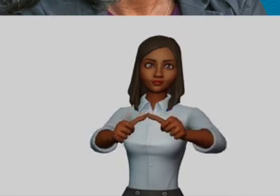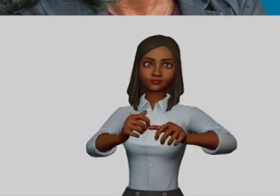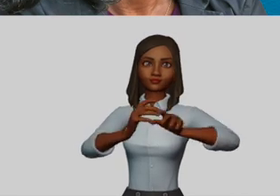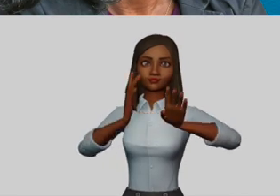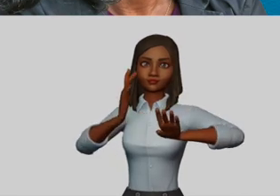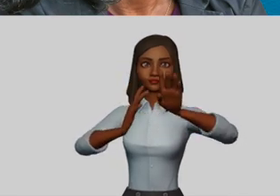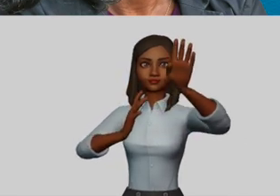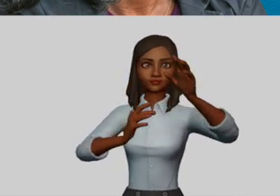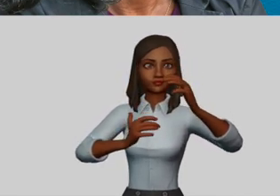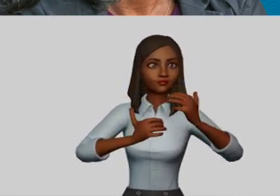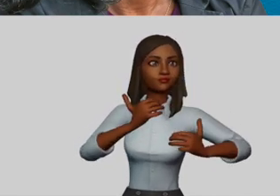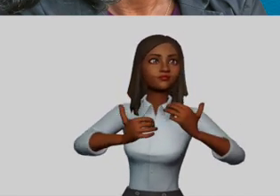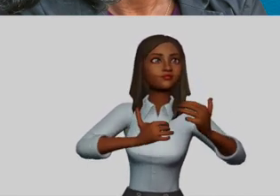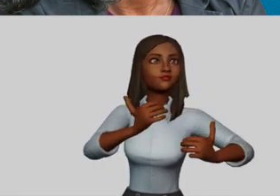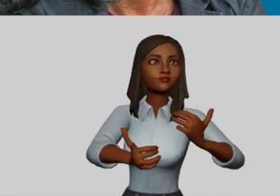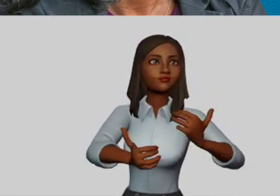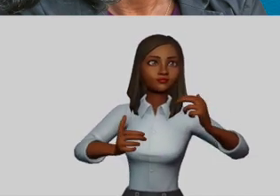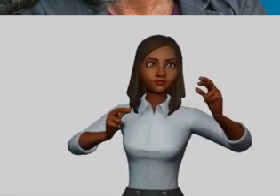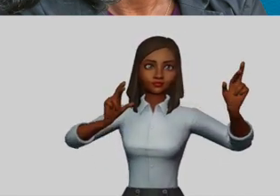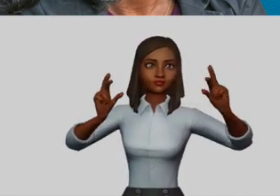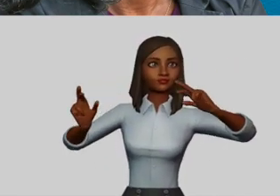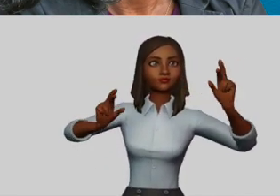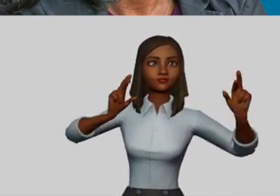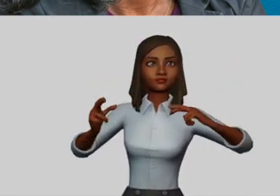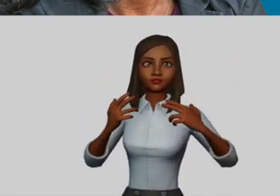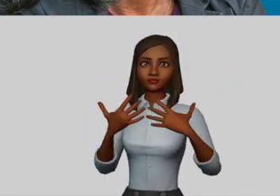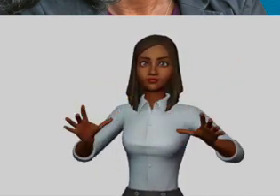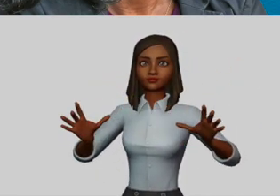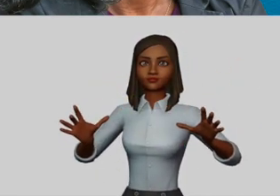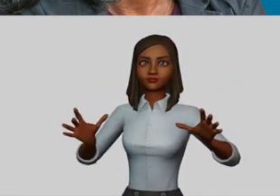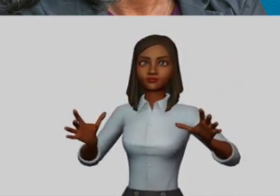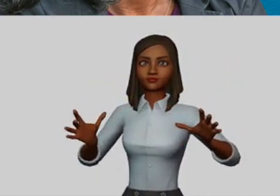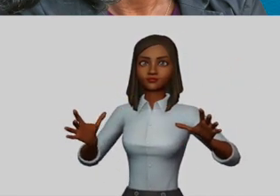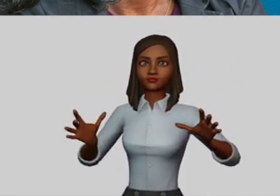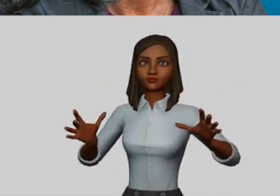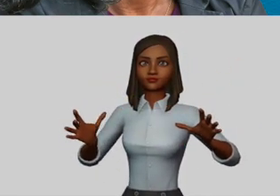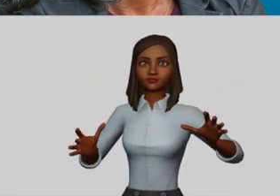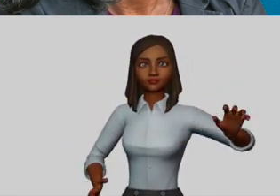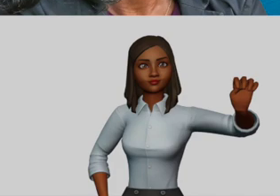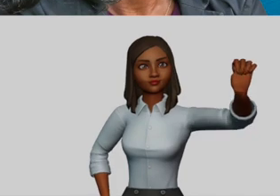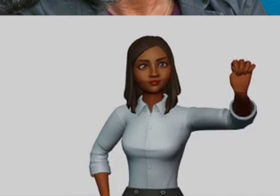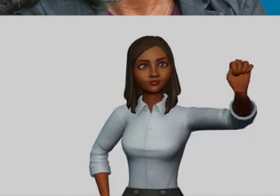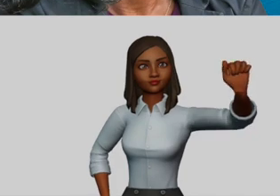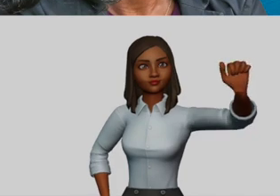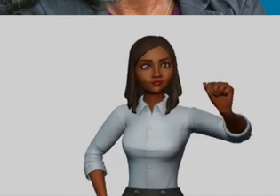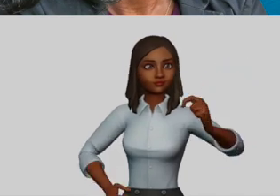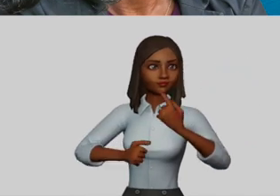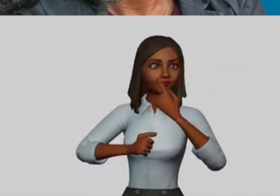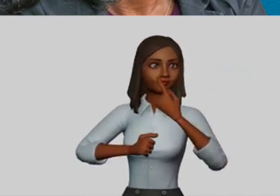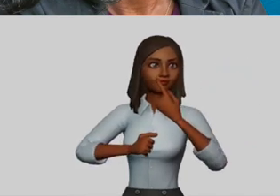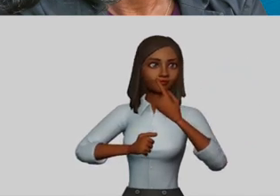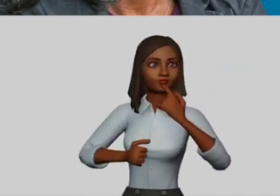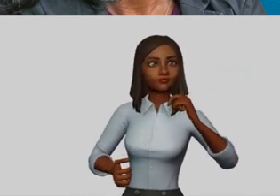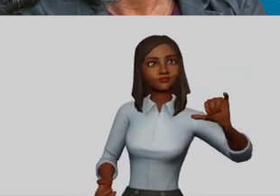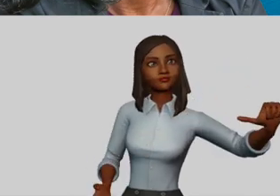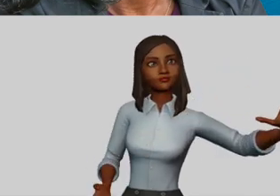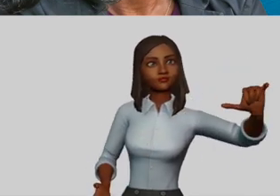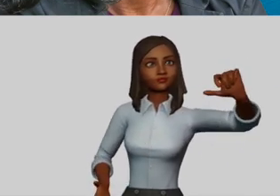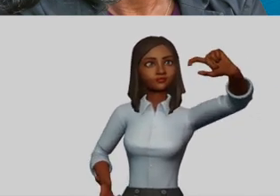inteligente. ¿Puedo hacer una pregunta? ¿Hay algún cliente que tú puedas mencionar con el cual ustedes ya están